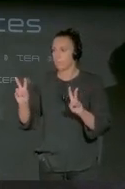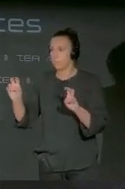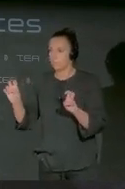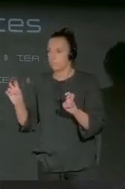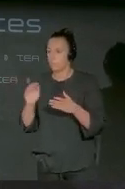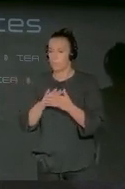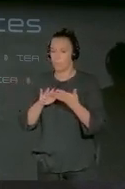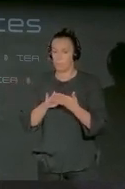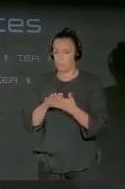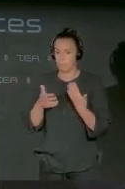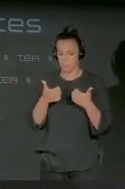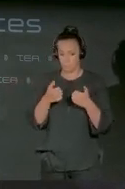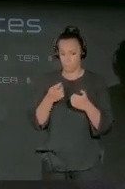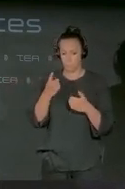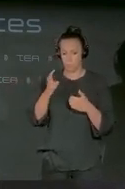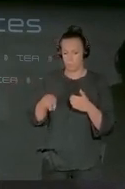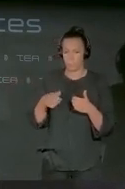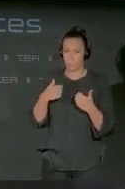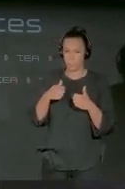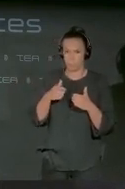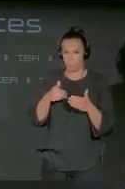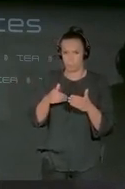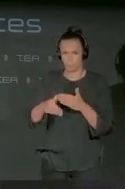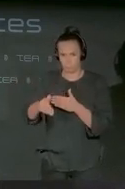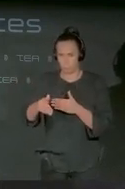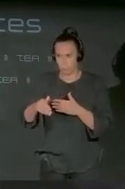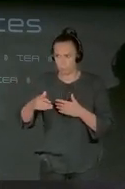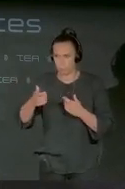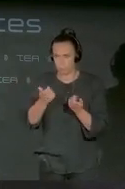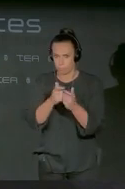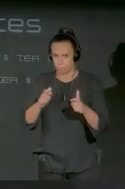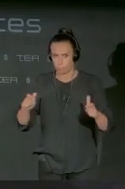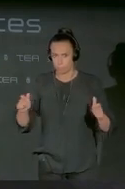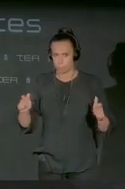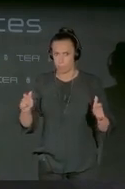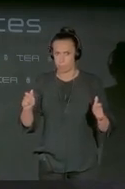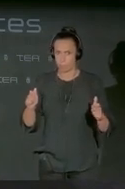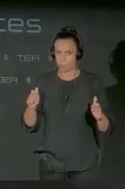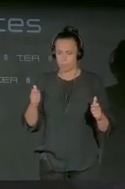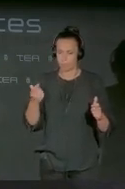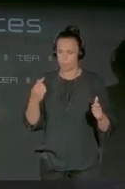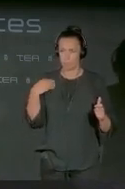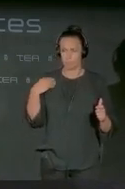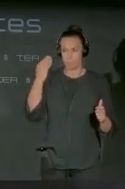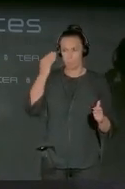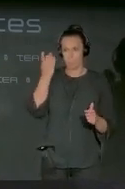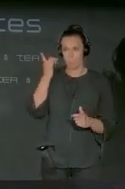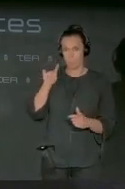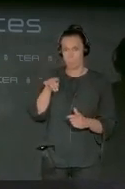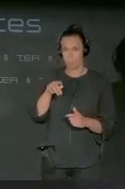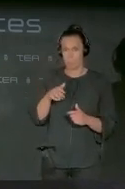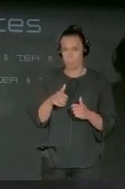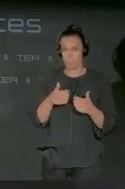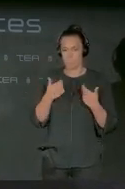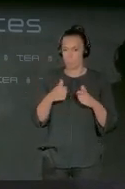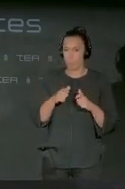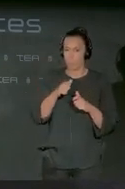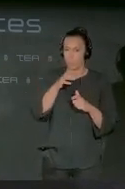son un sector de futuro. Creo que ya podemos decir que los videojuegos son un sector de presente. Que es un